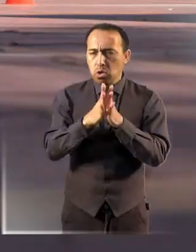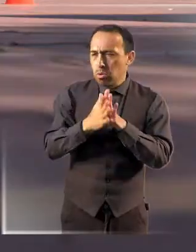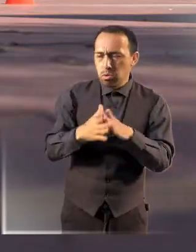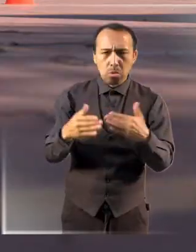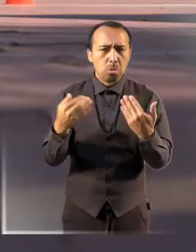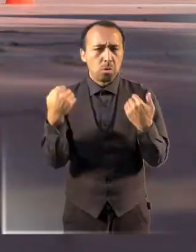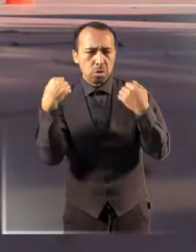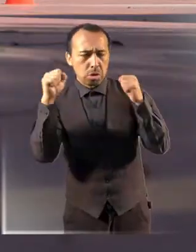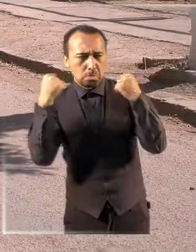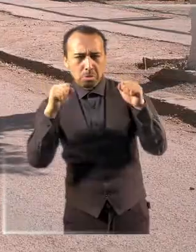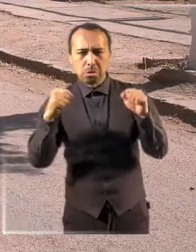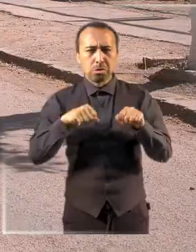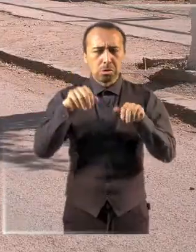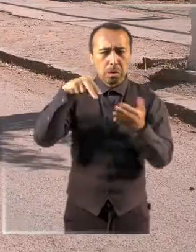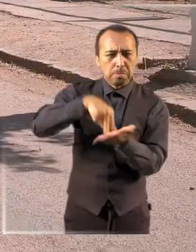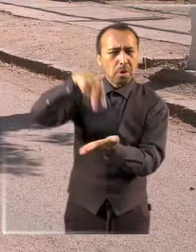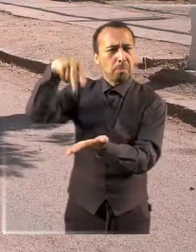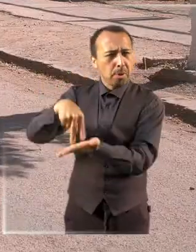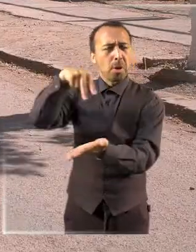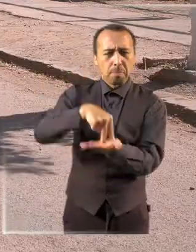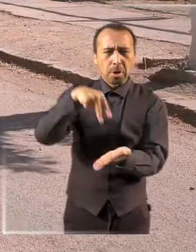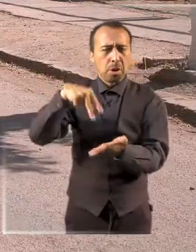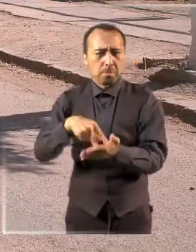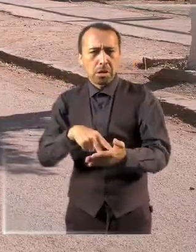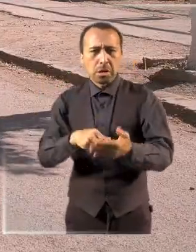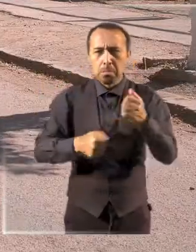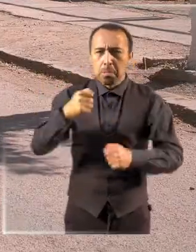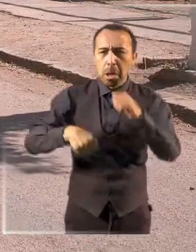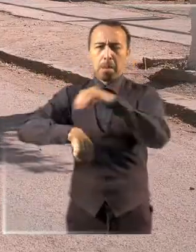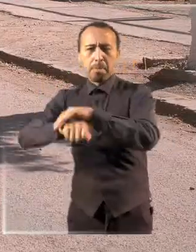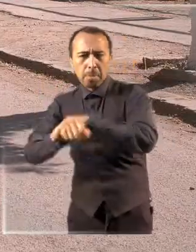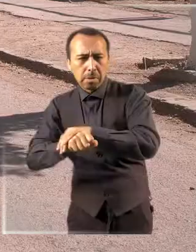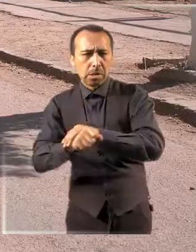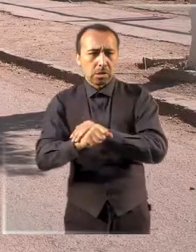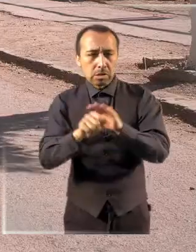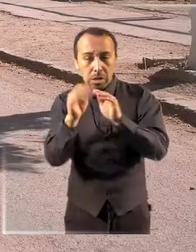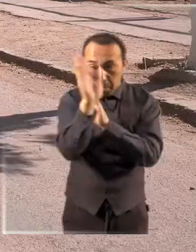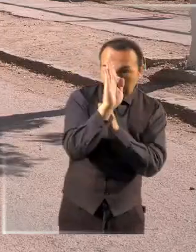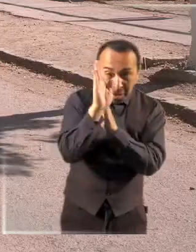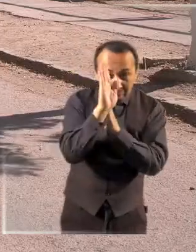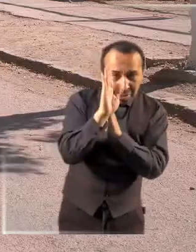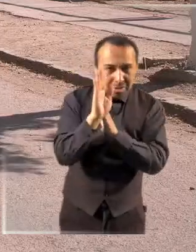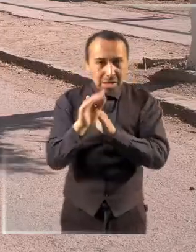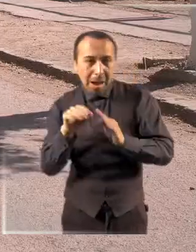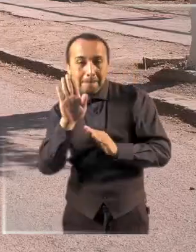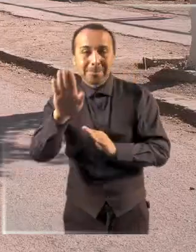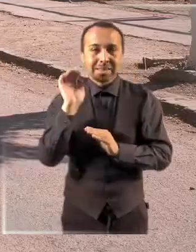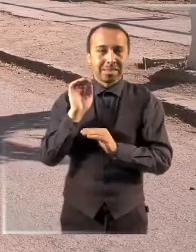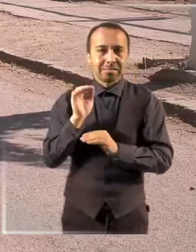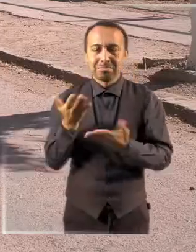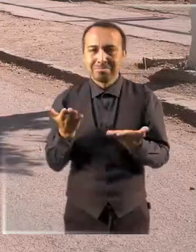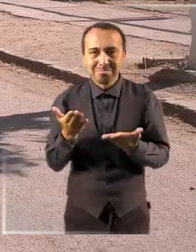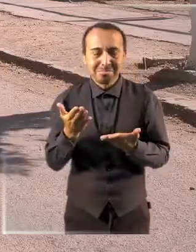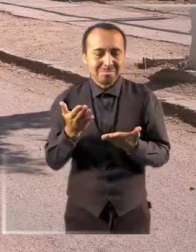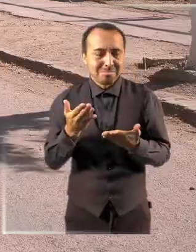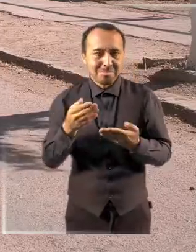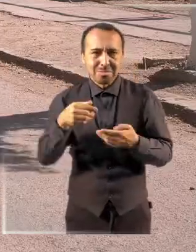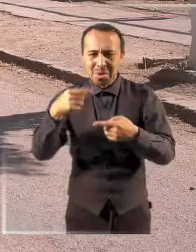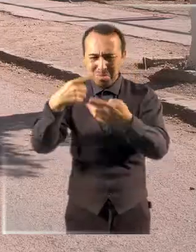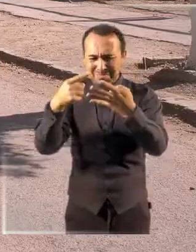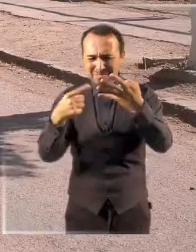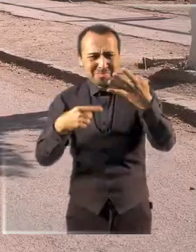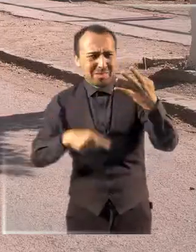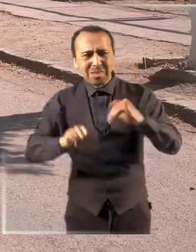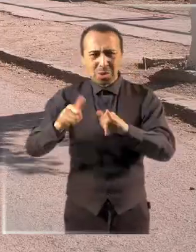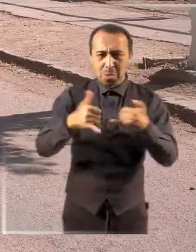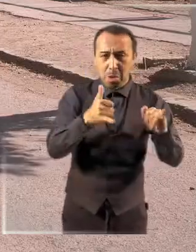haciendo cualquier deporte. Siempre anda la pelota, está cuando el barco está saltando la elástica, que anda corriendo, que juegan a la expandida, que al pillarse. Que...